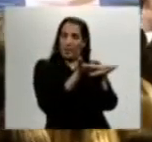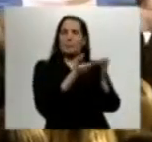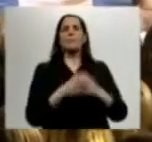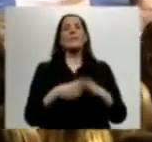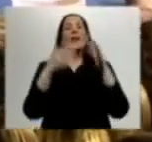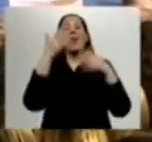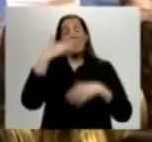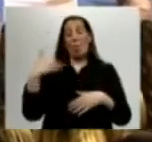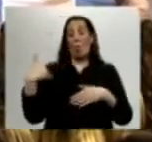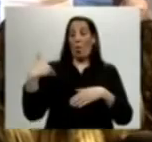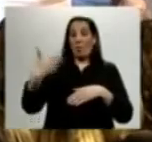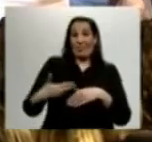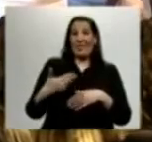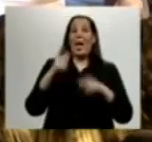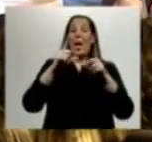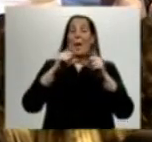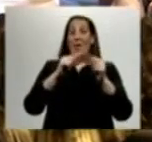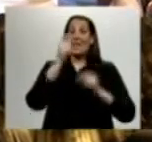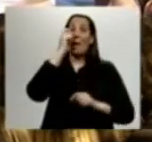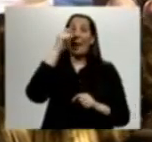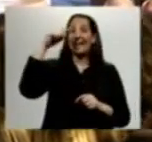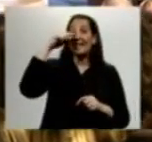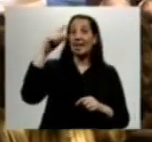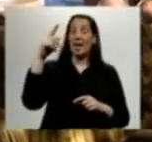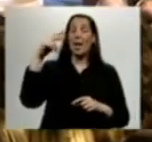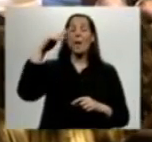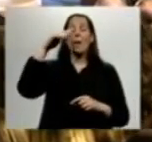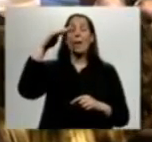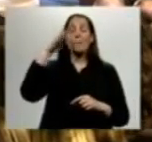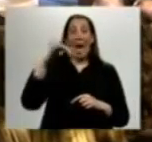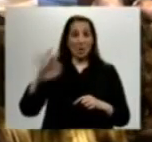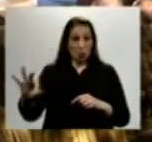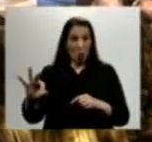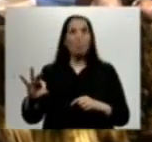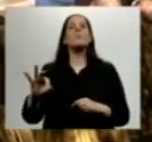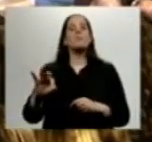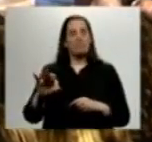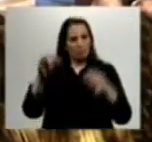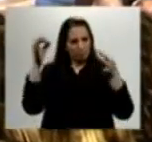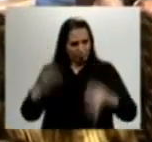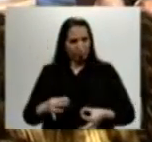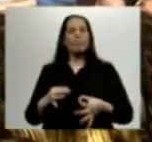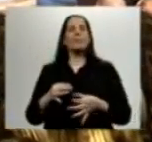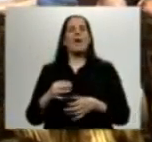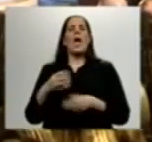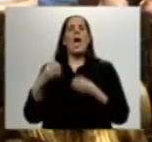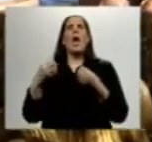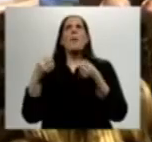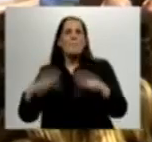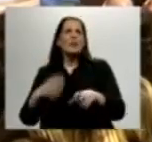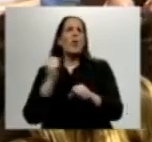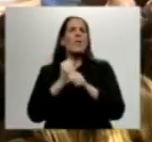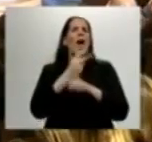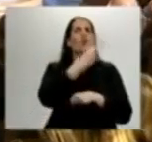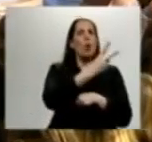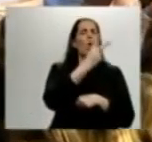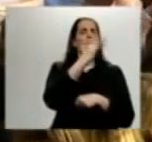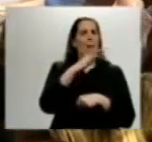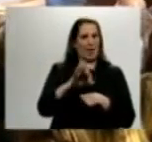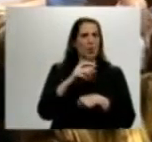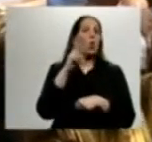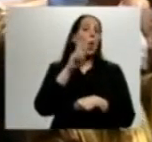el 27 de marzo se inició, la Comisión de Juristas inició su labor el 2 de marzo del